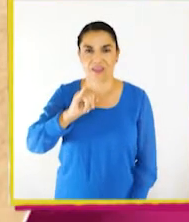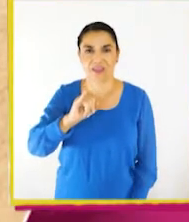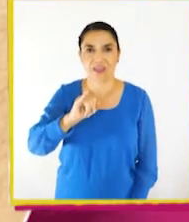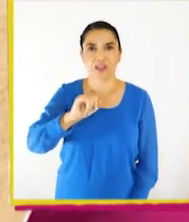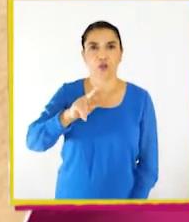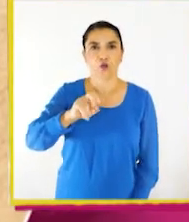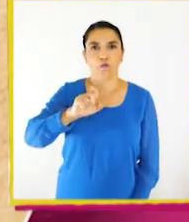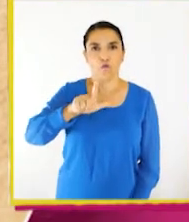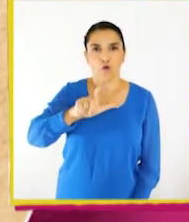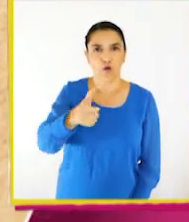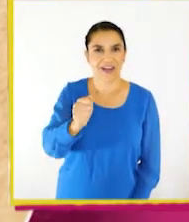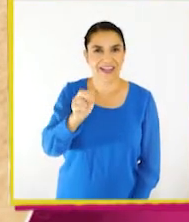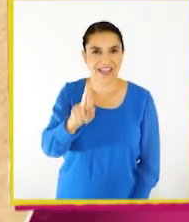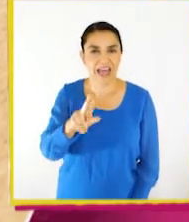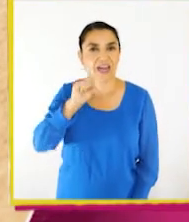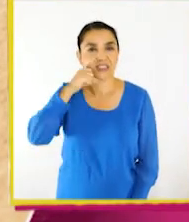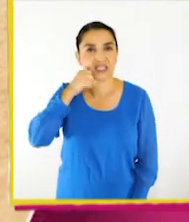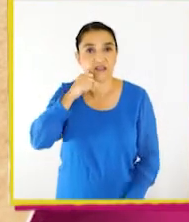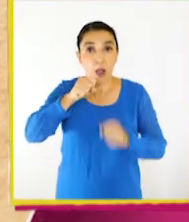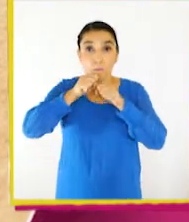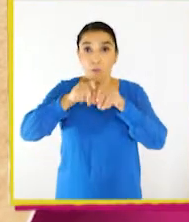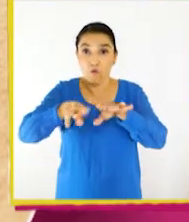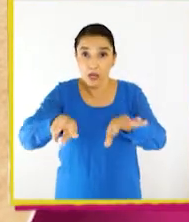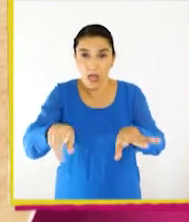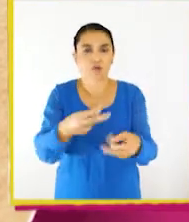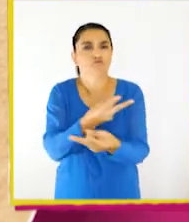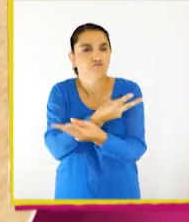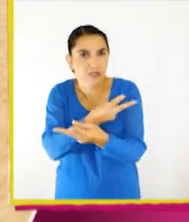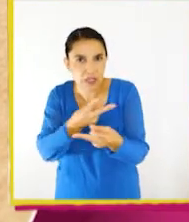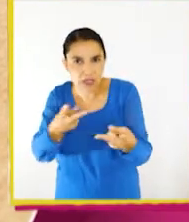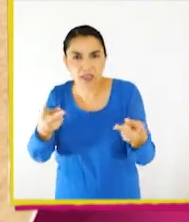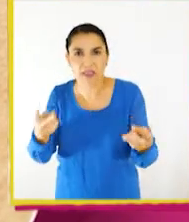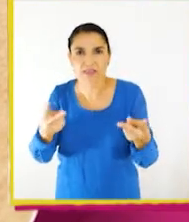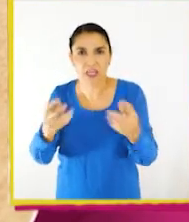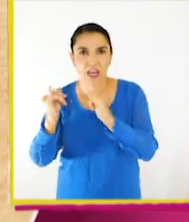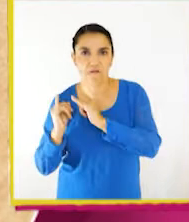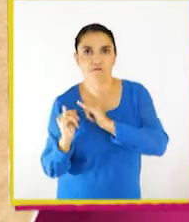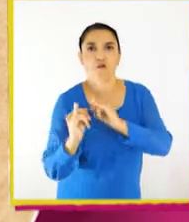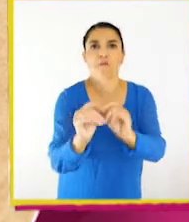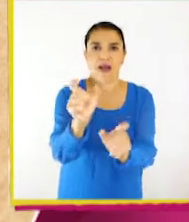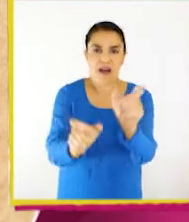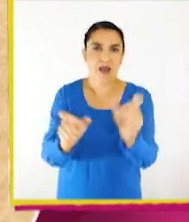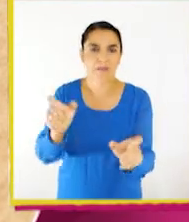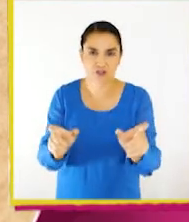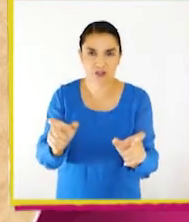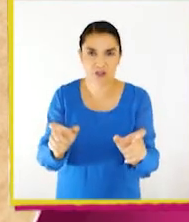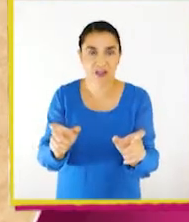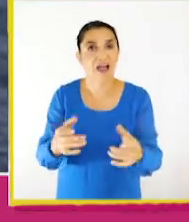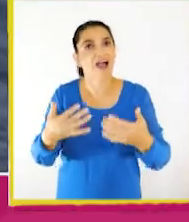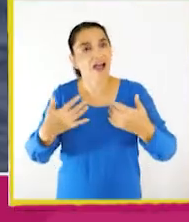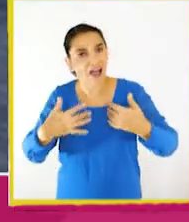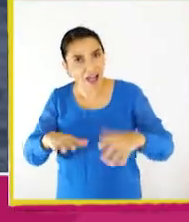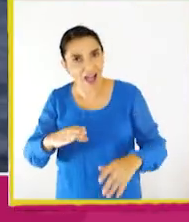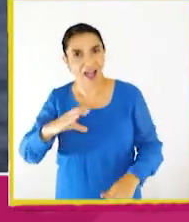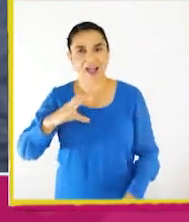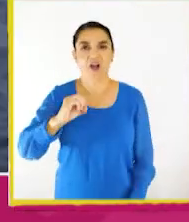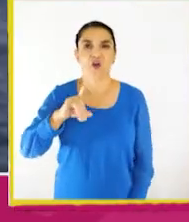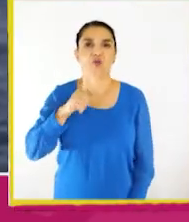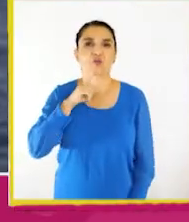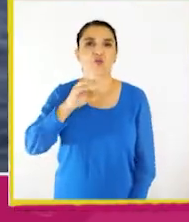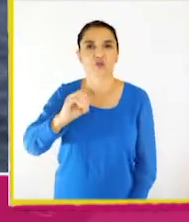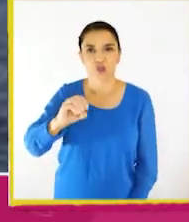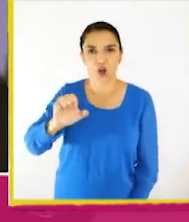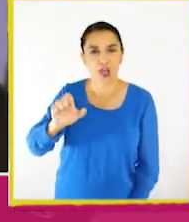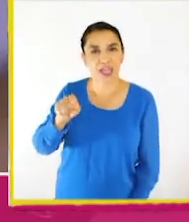Divulgar significa publicar, extender, poner al alcance del público algo. ¡Claro! Jacques Cousteau se